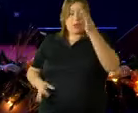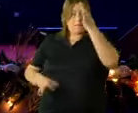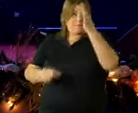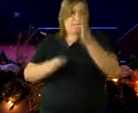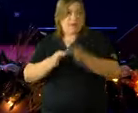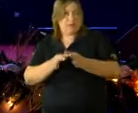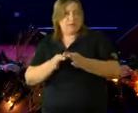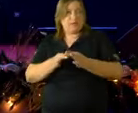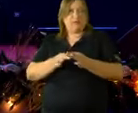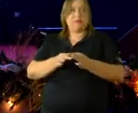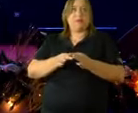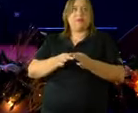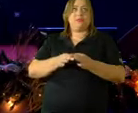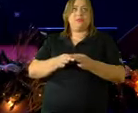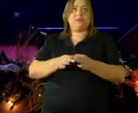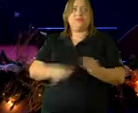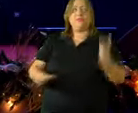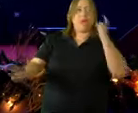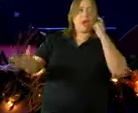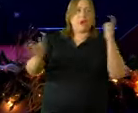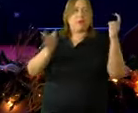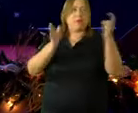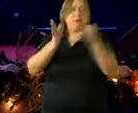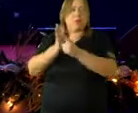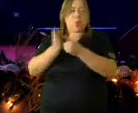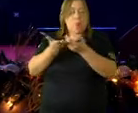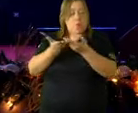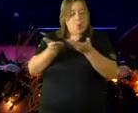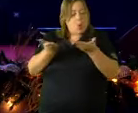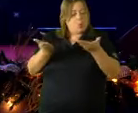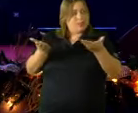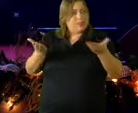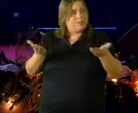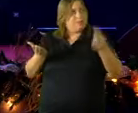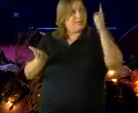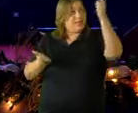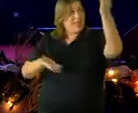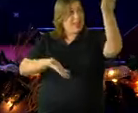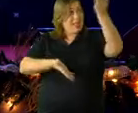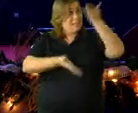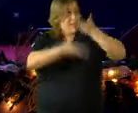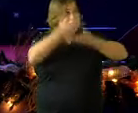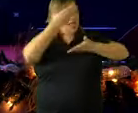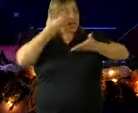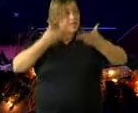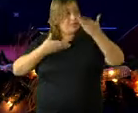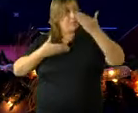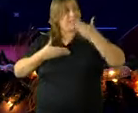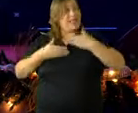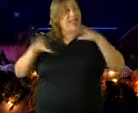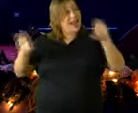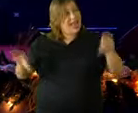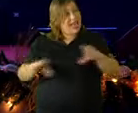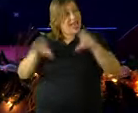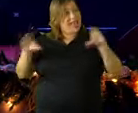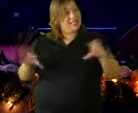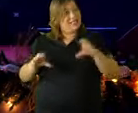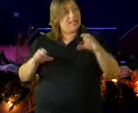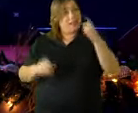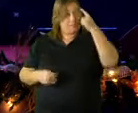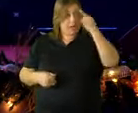Dios, reconociendo que todas las cosas proceden de Él y que todo lo que Él ha hecho es para que tú y yo